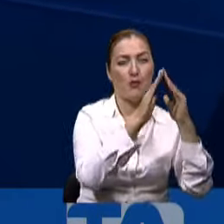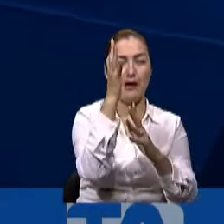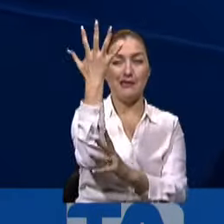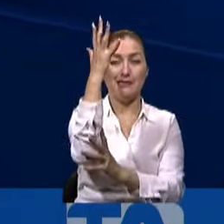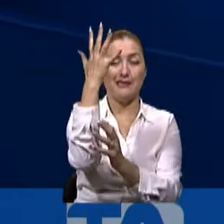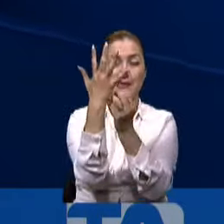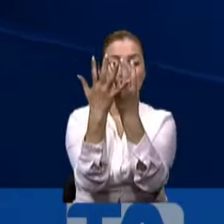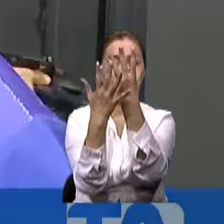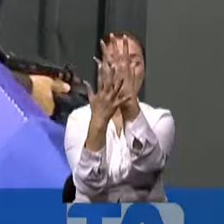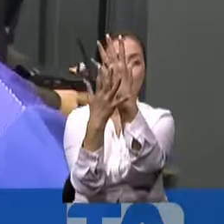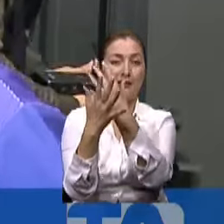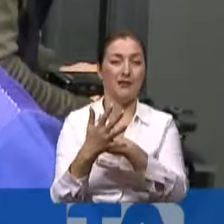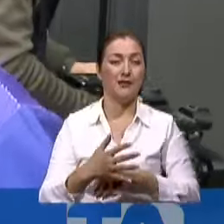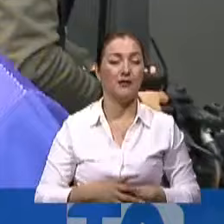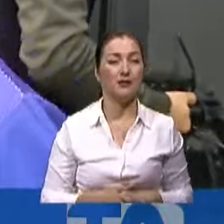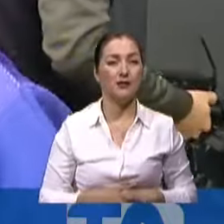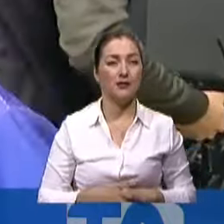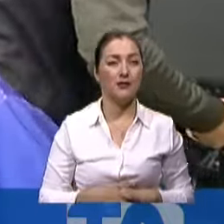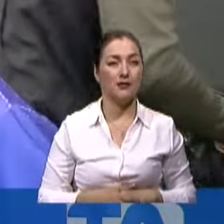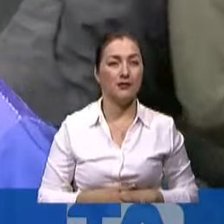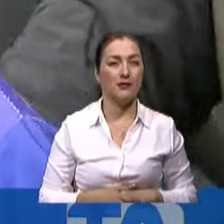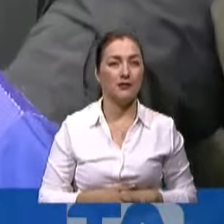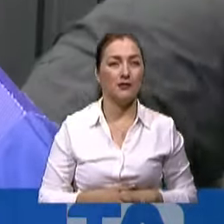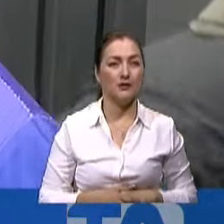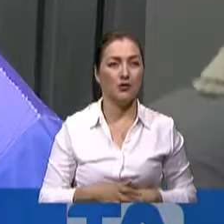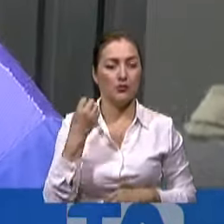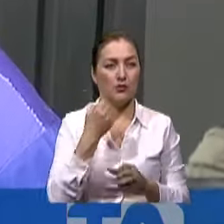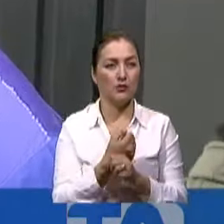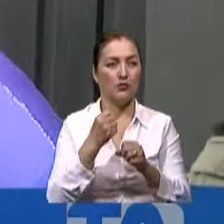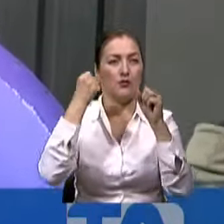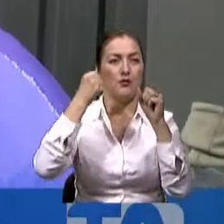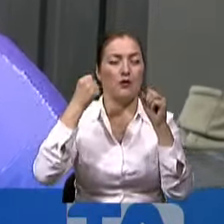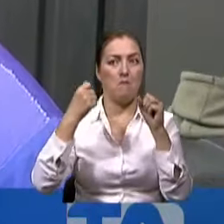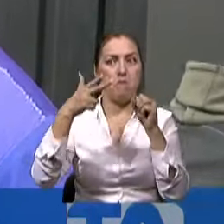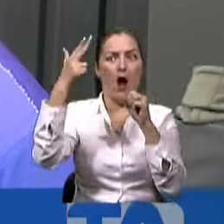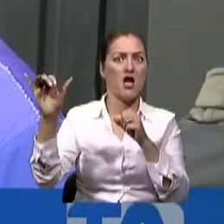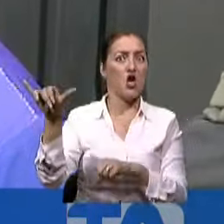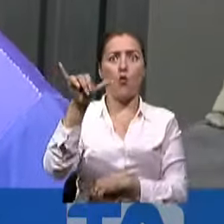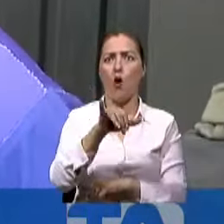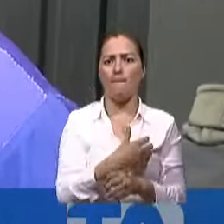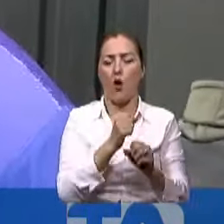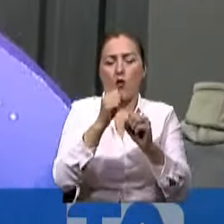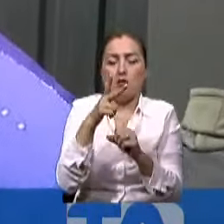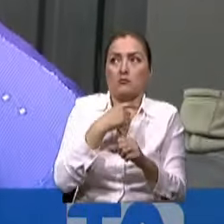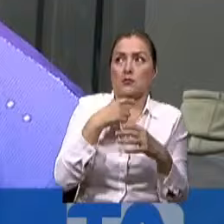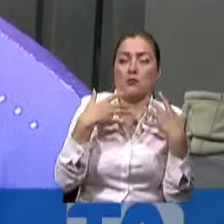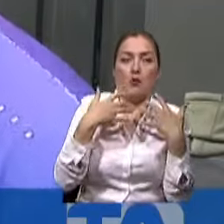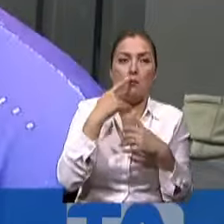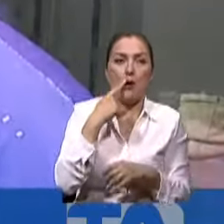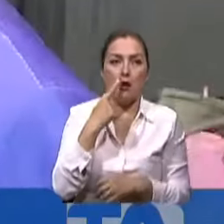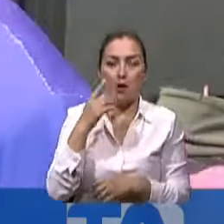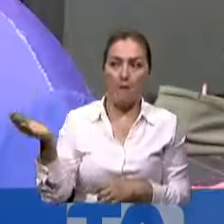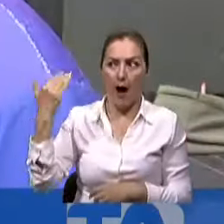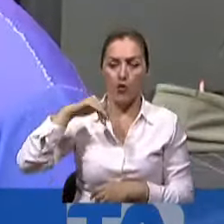árboles comenzaron a quemarse. Me asusté porque sonó ¡pum! Como se hizo un disparo duro. Y ahí me asusté y mi papá